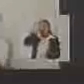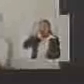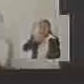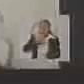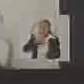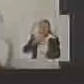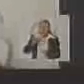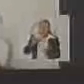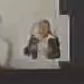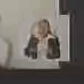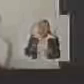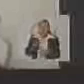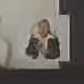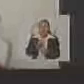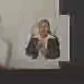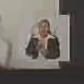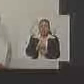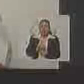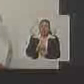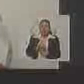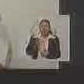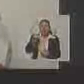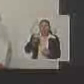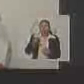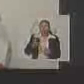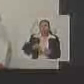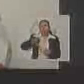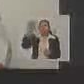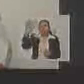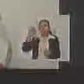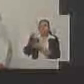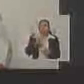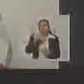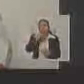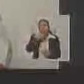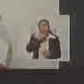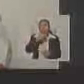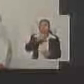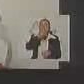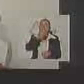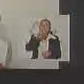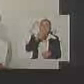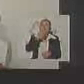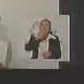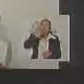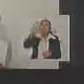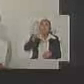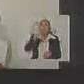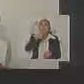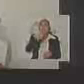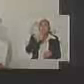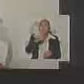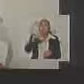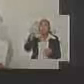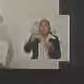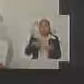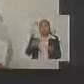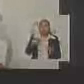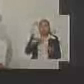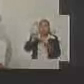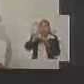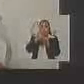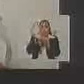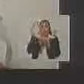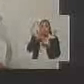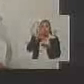con tarifas muy altas para gente pensionada, que son los adultos mayores, reduciremos sus costos, implementaremos